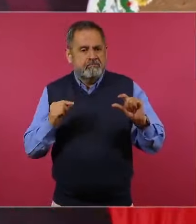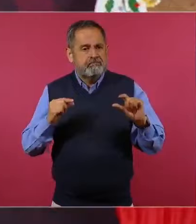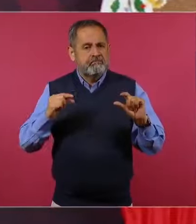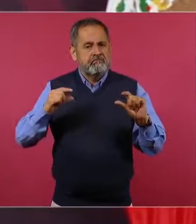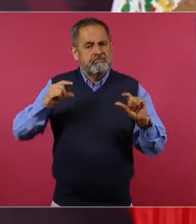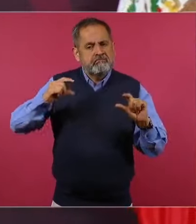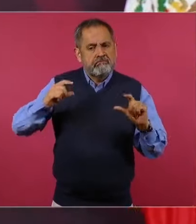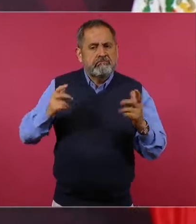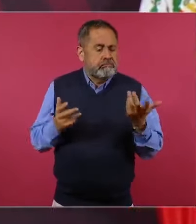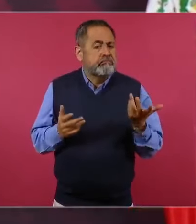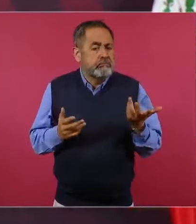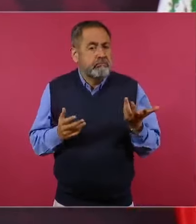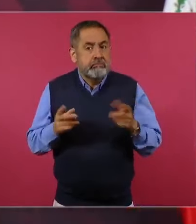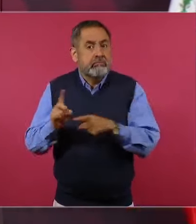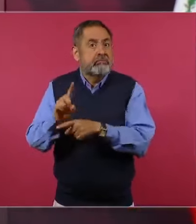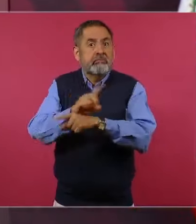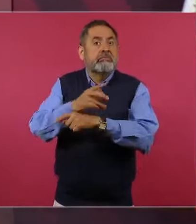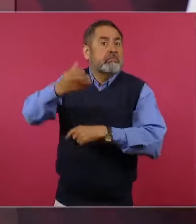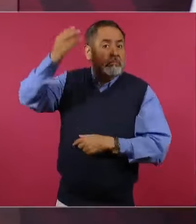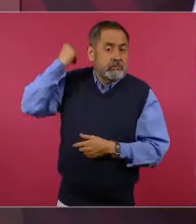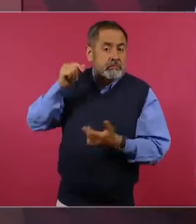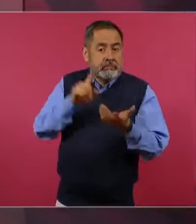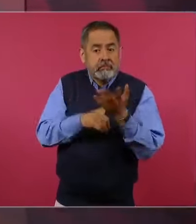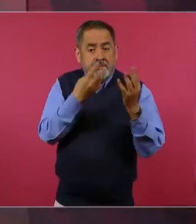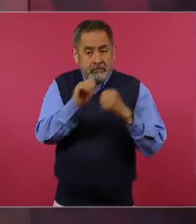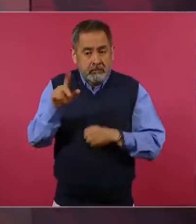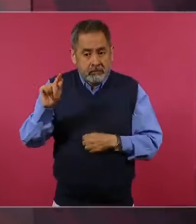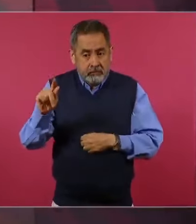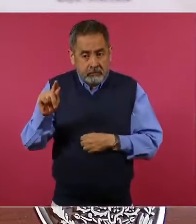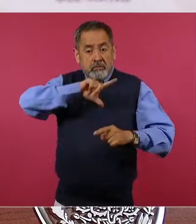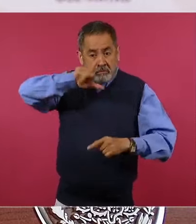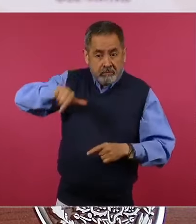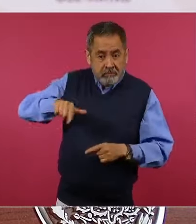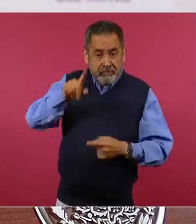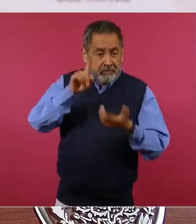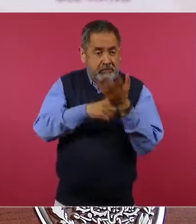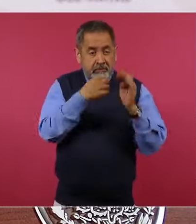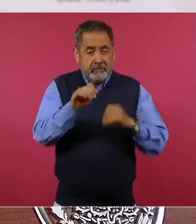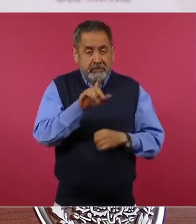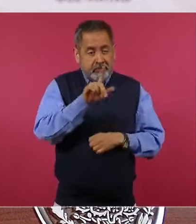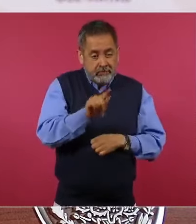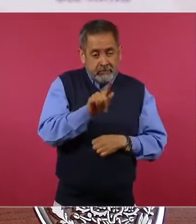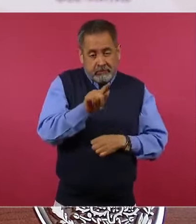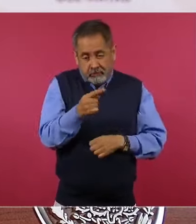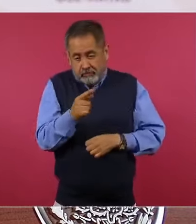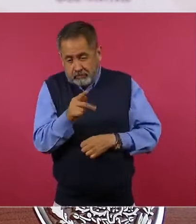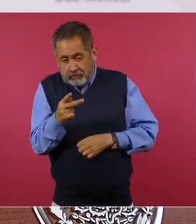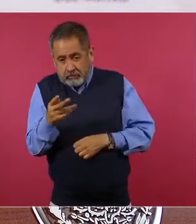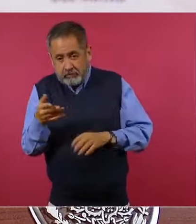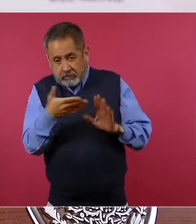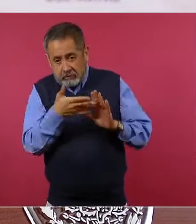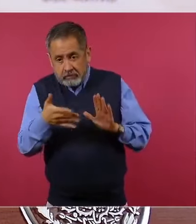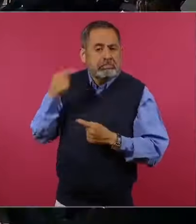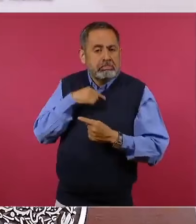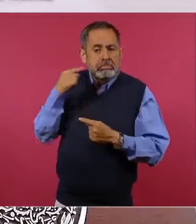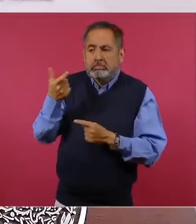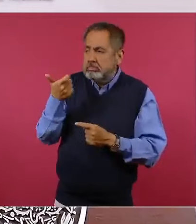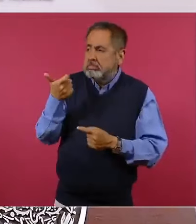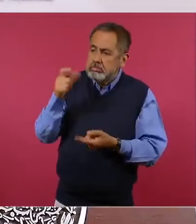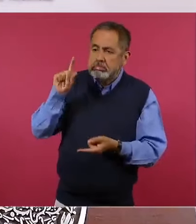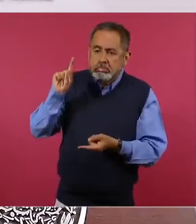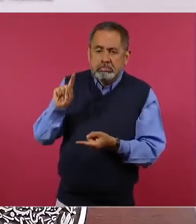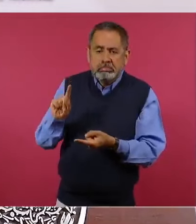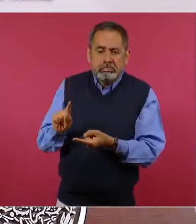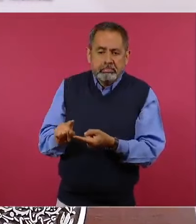1970 en el que no hay devaluación del peso, y es cosa de poner